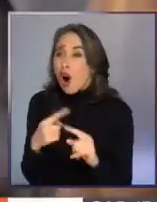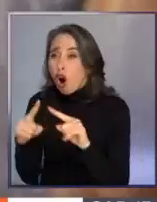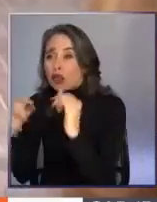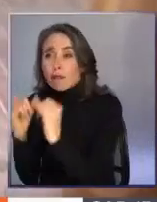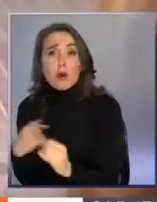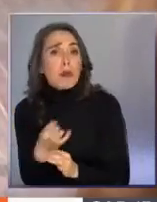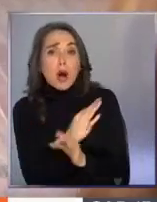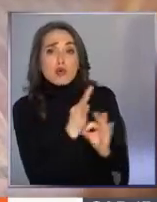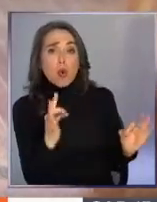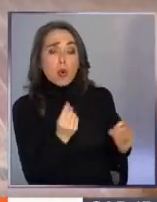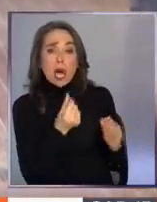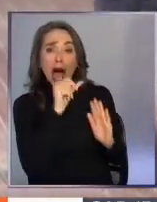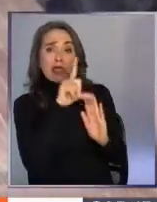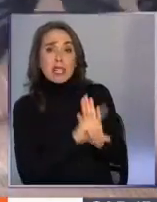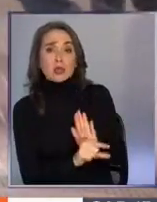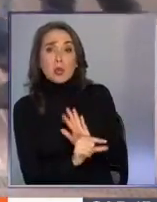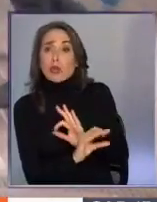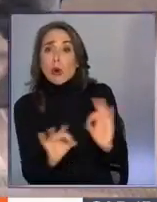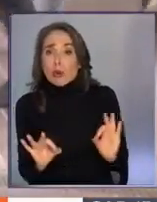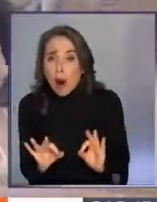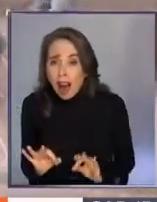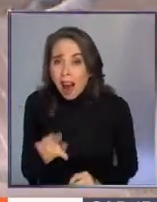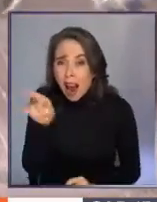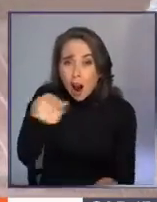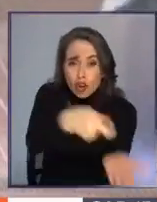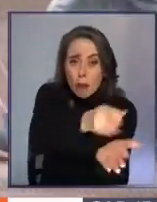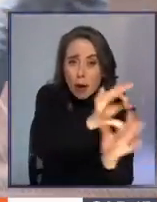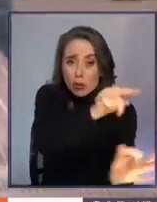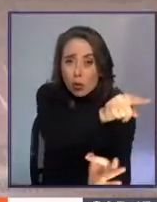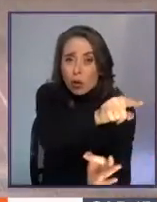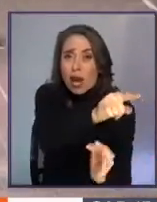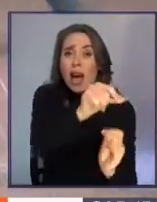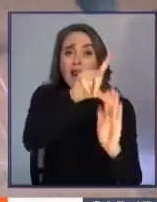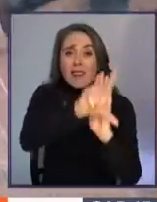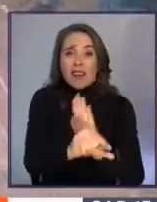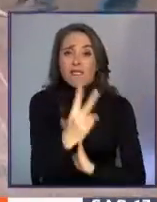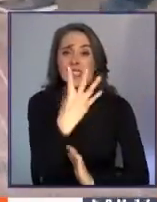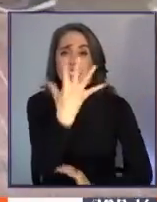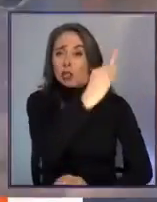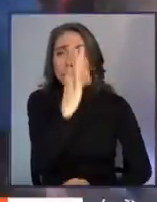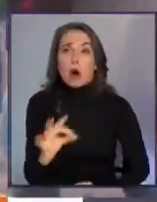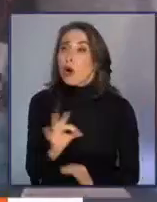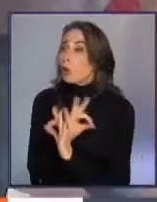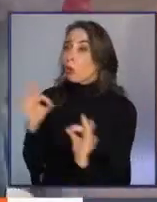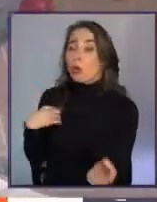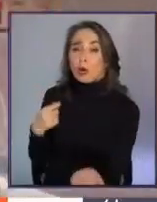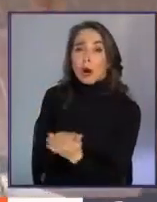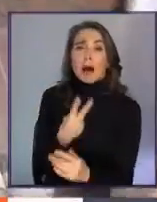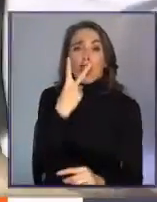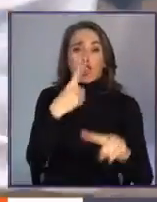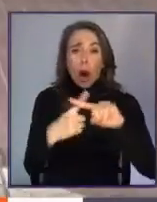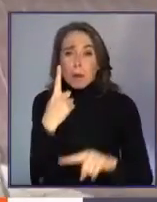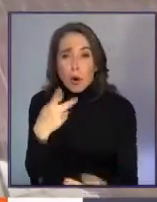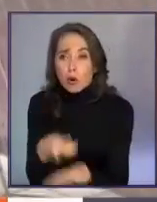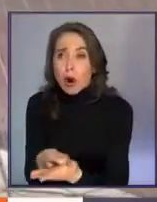de ninguna forma descuento. O sea, ahí nunca he entrado a comprar porque hay un 25% de descuento. No. 2x1